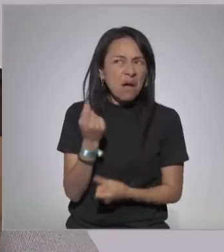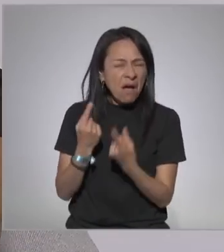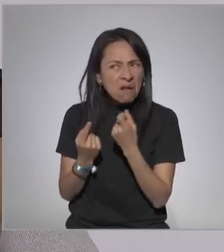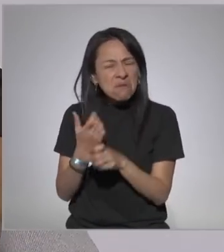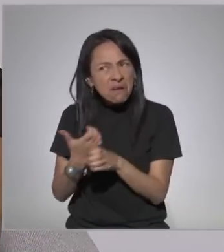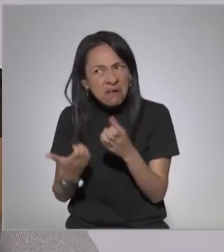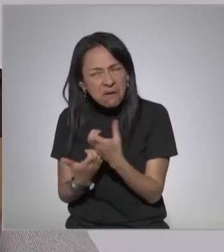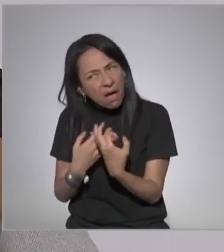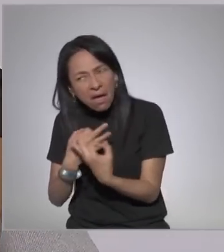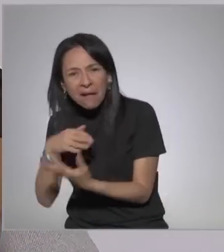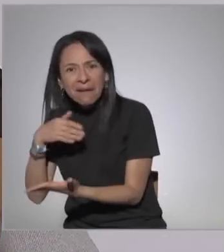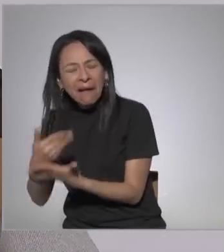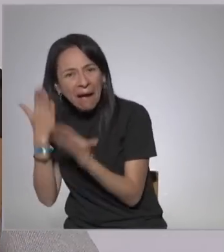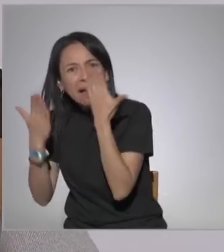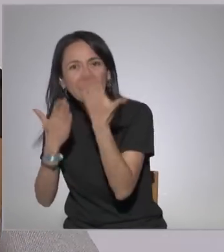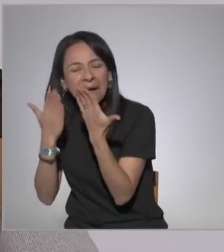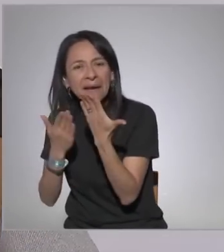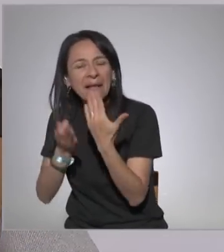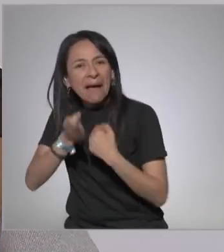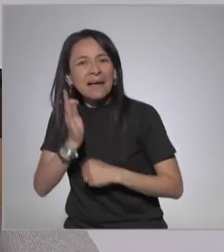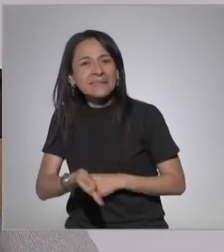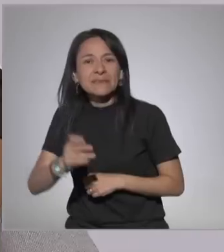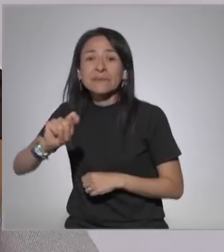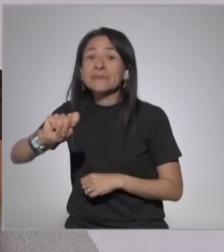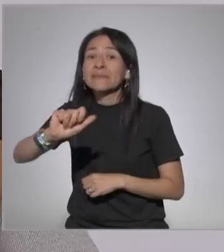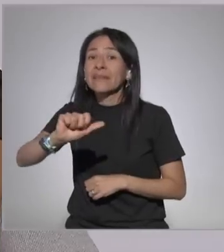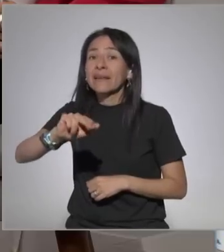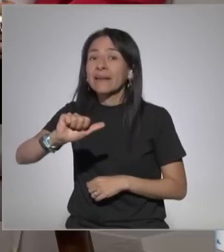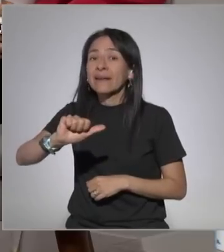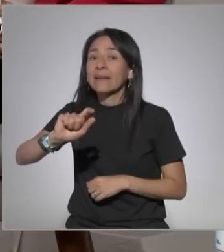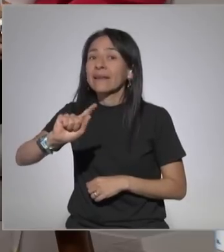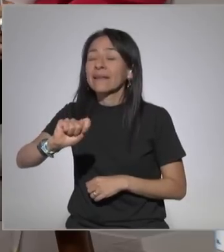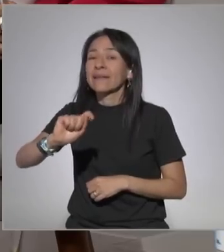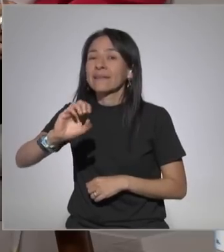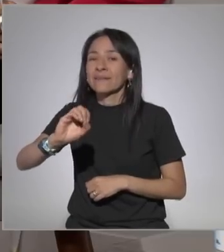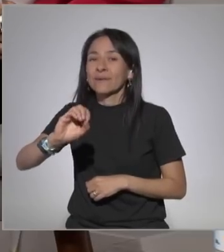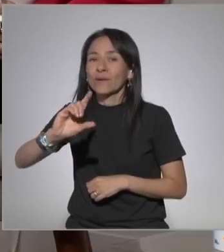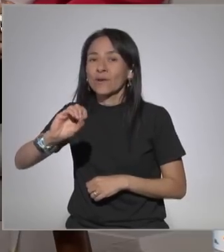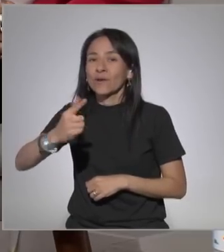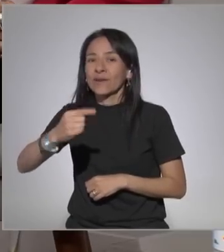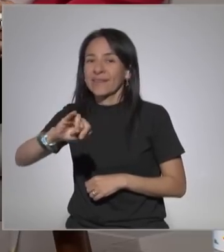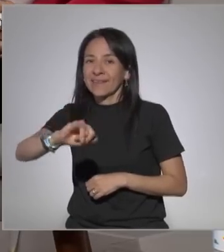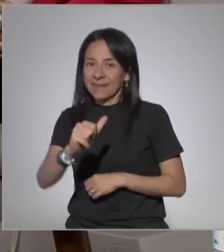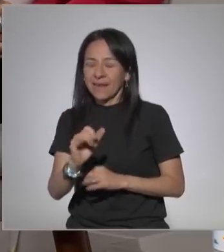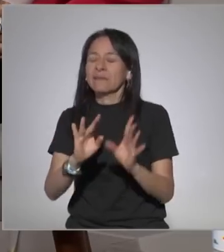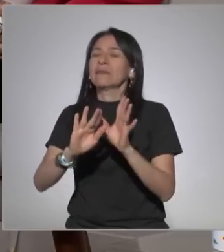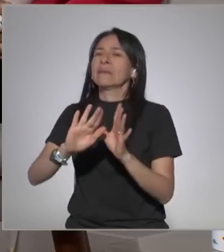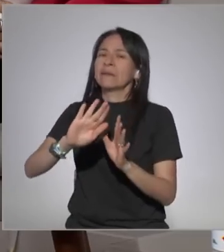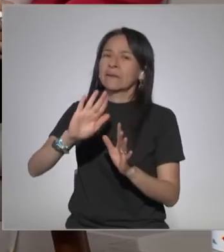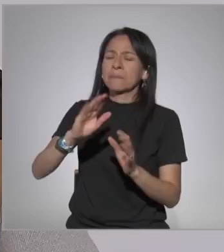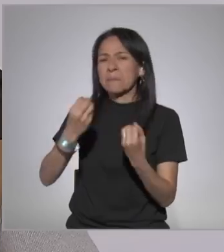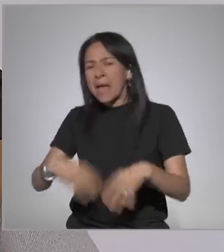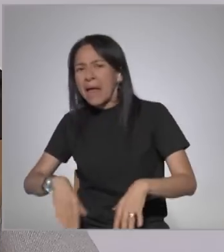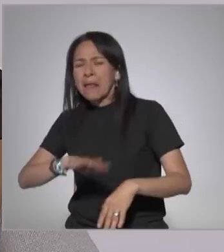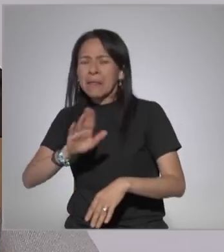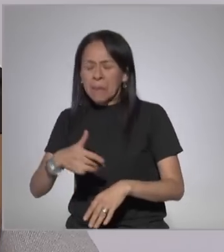¿no? Empezó a estudiar tanatología. Y de pronto